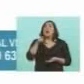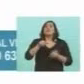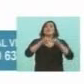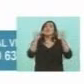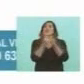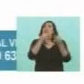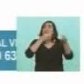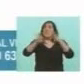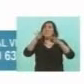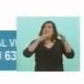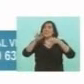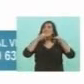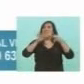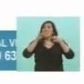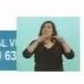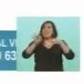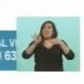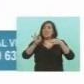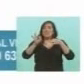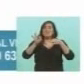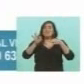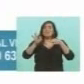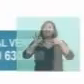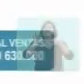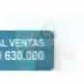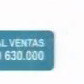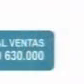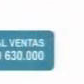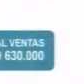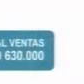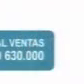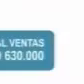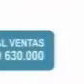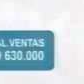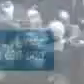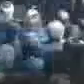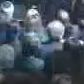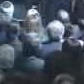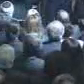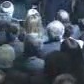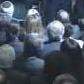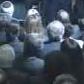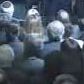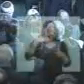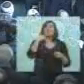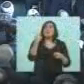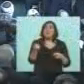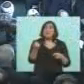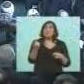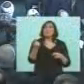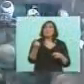ventas que se da en todo lo que está subrayado en amarillo en películas en Argentina. Sigamos,